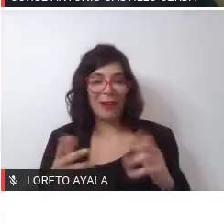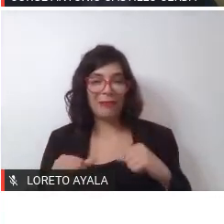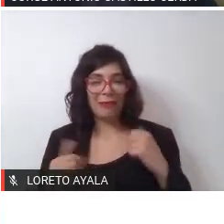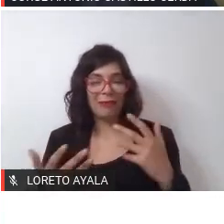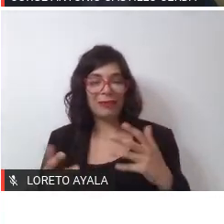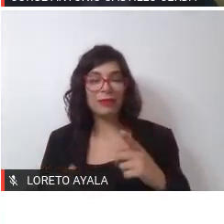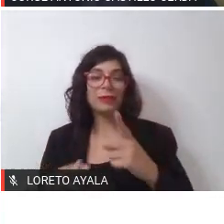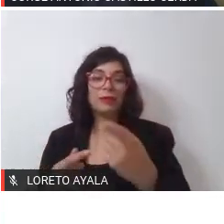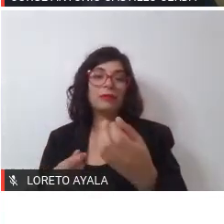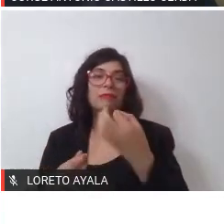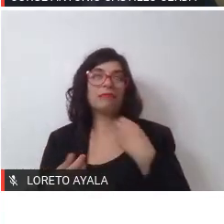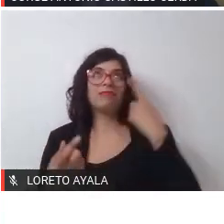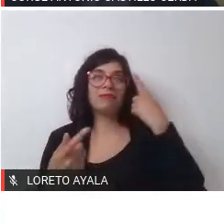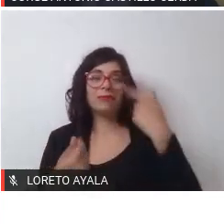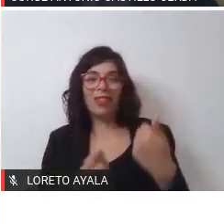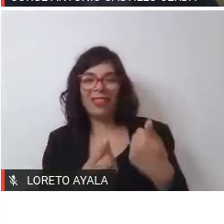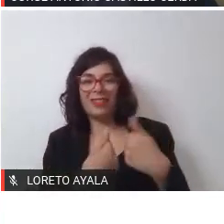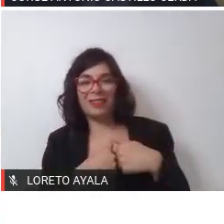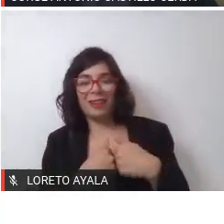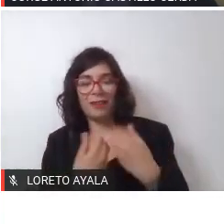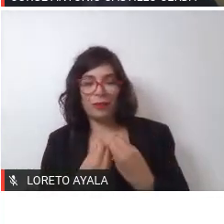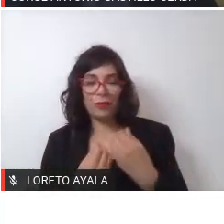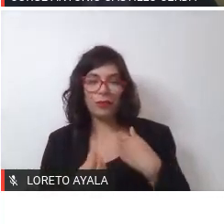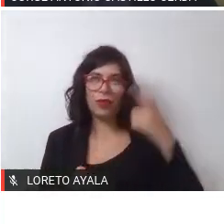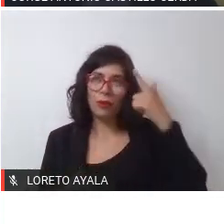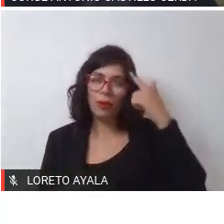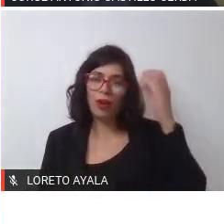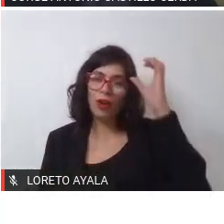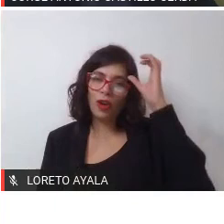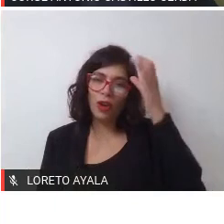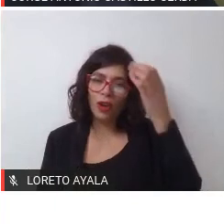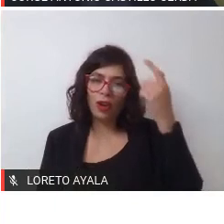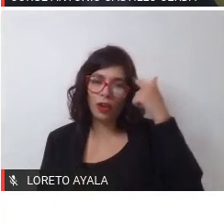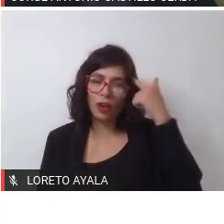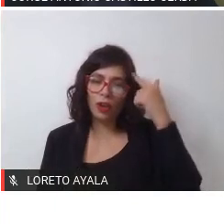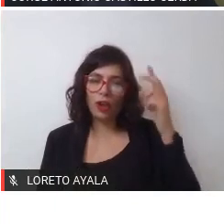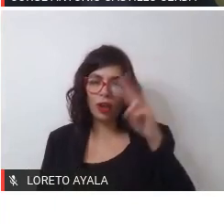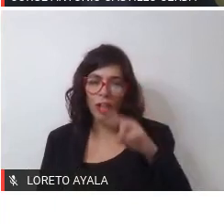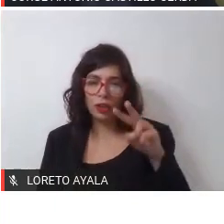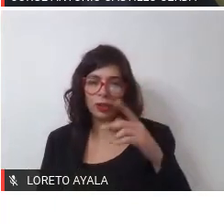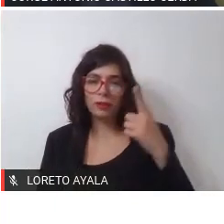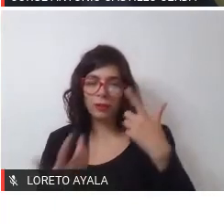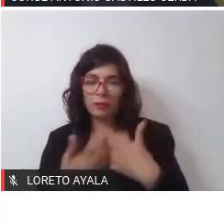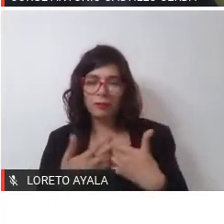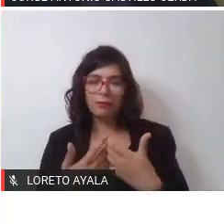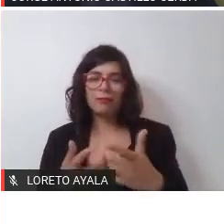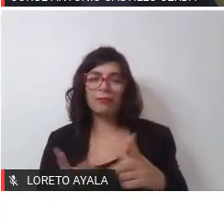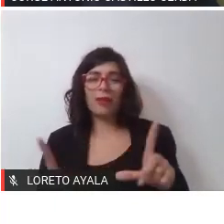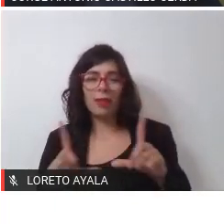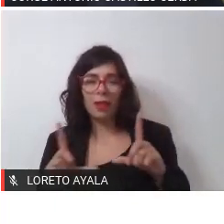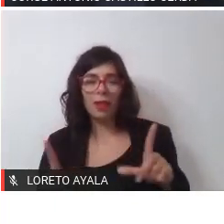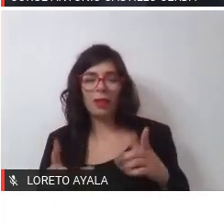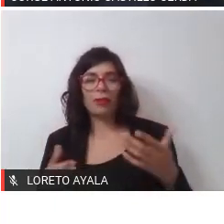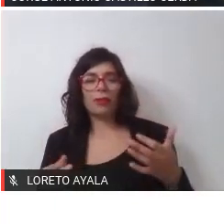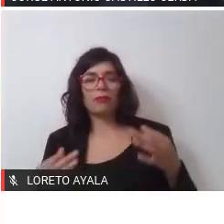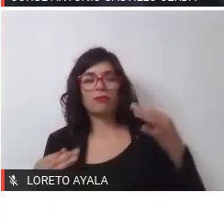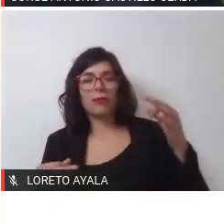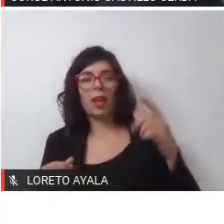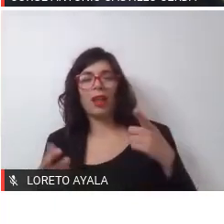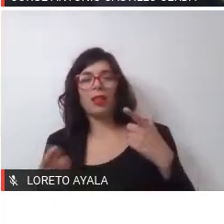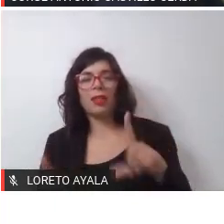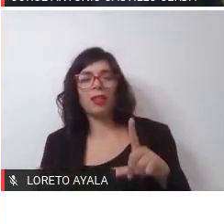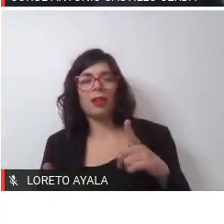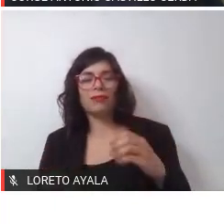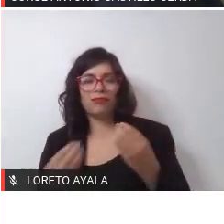tremendo desafío. A lo mejor los conocimientos, los títulos, los diplomados, los doctorados, abundan